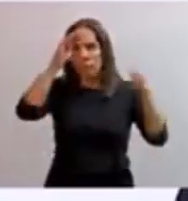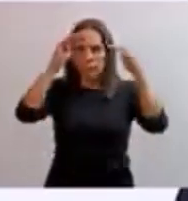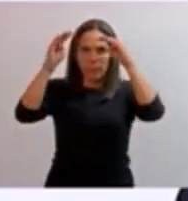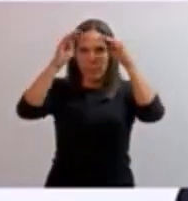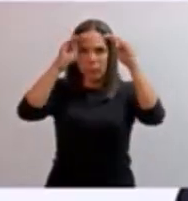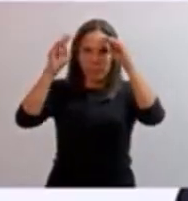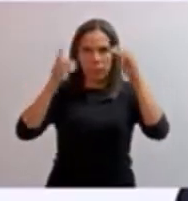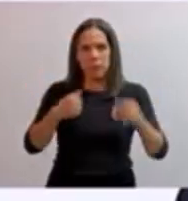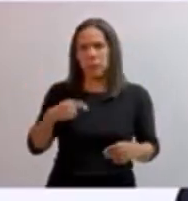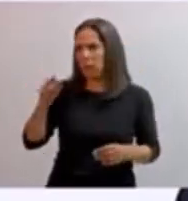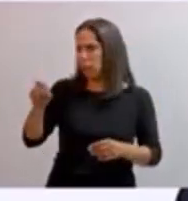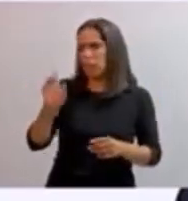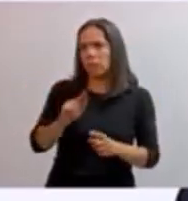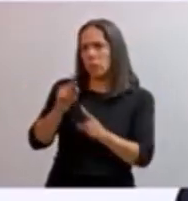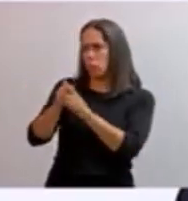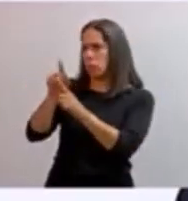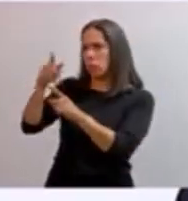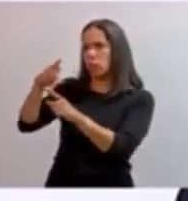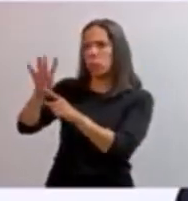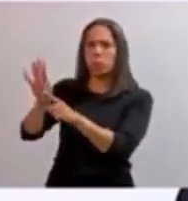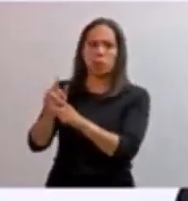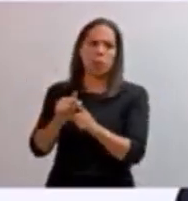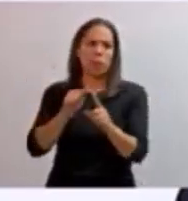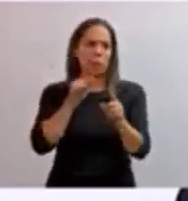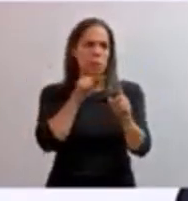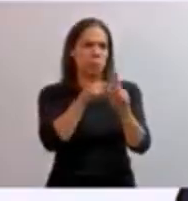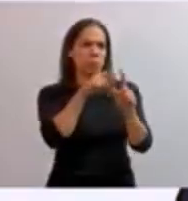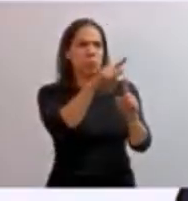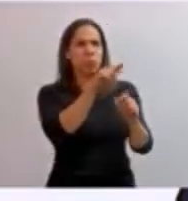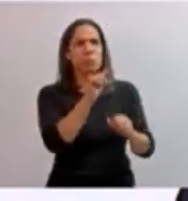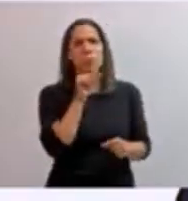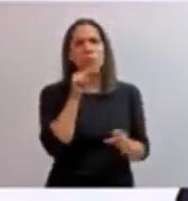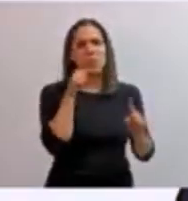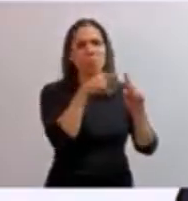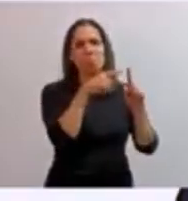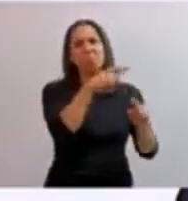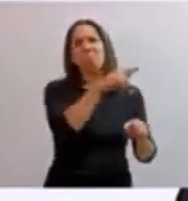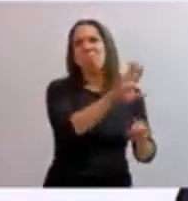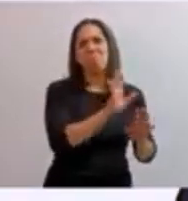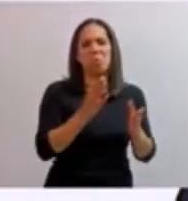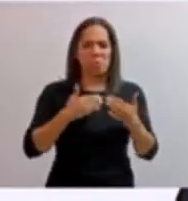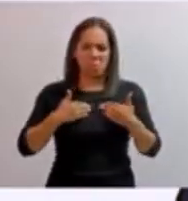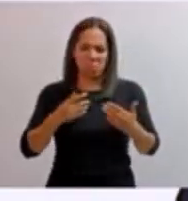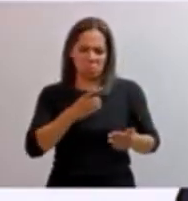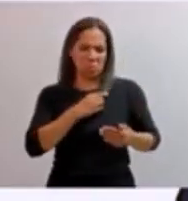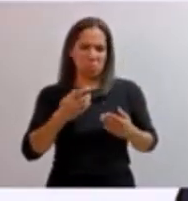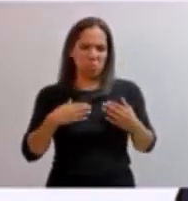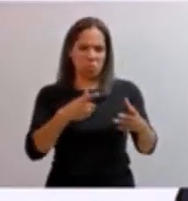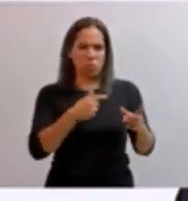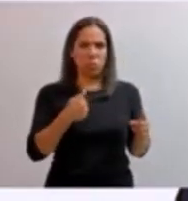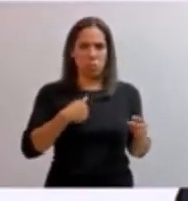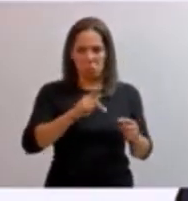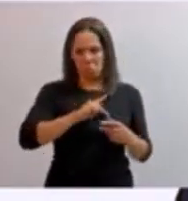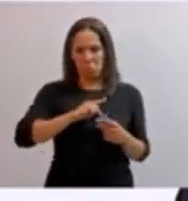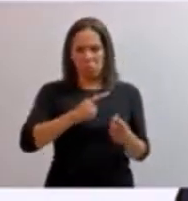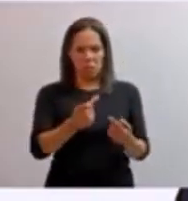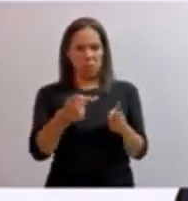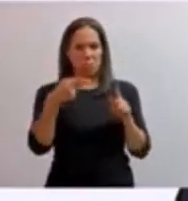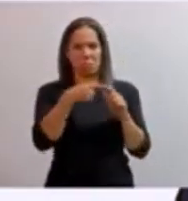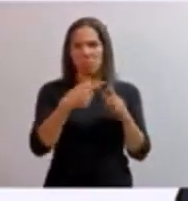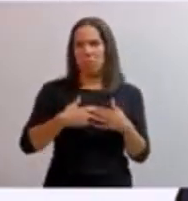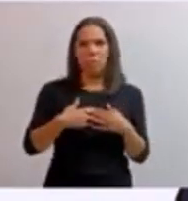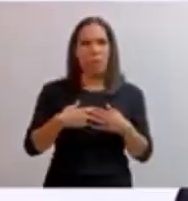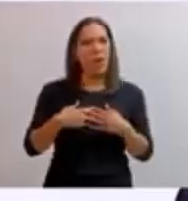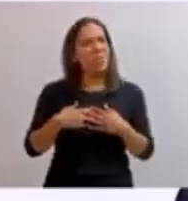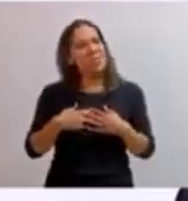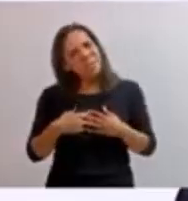quien responda a los retos que se le enfrentan de forma aislada. Y aquí ahorita